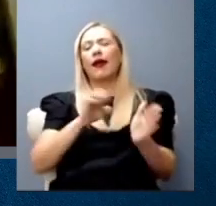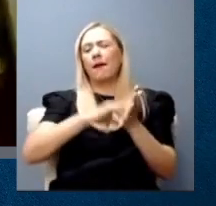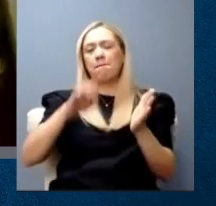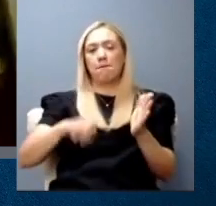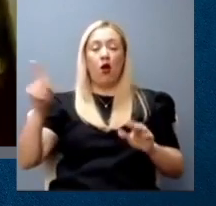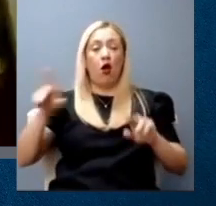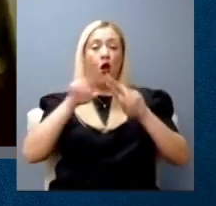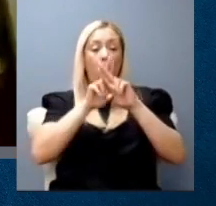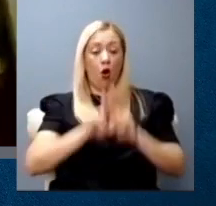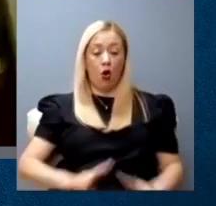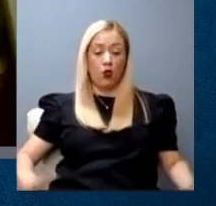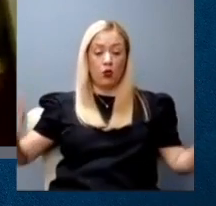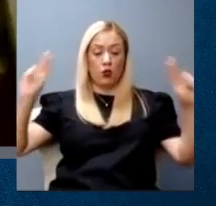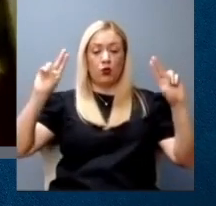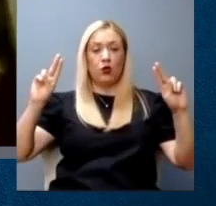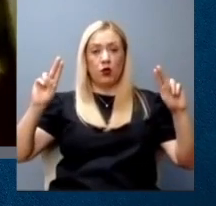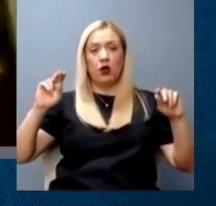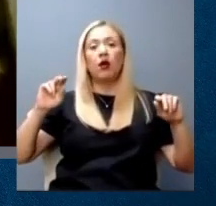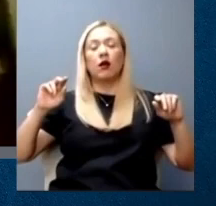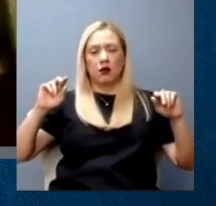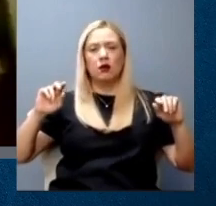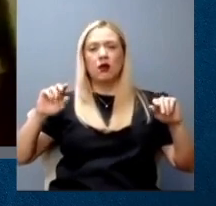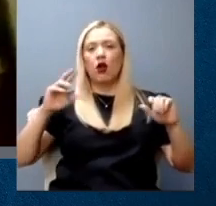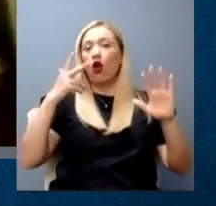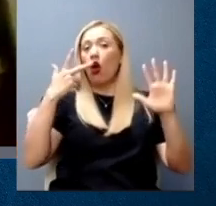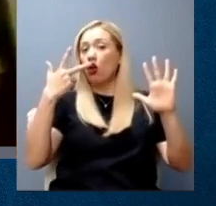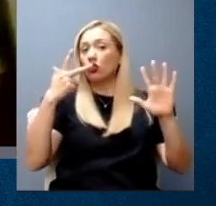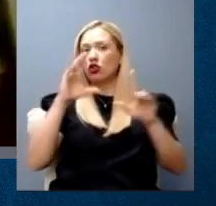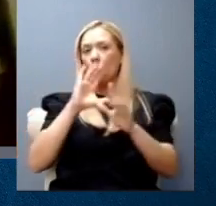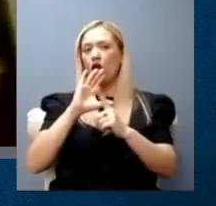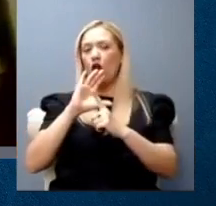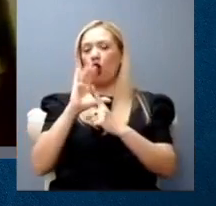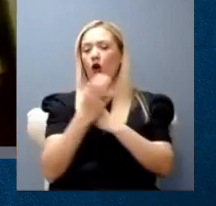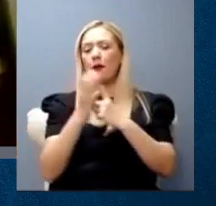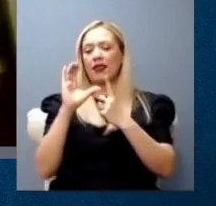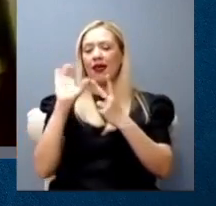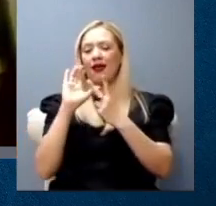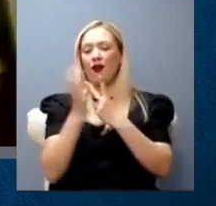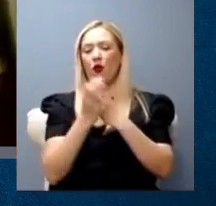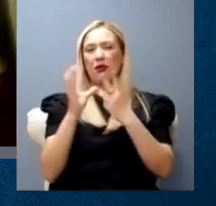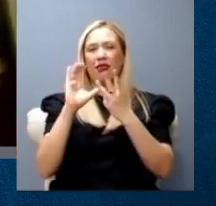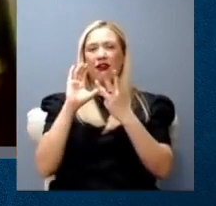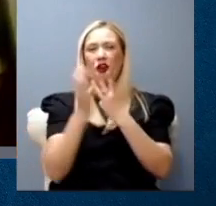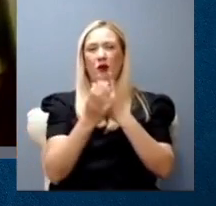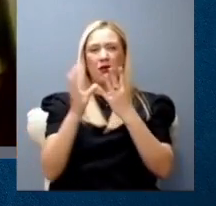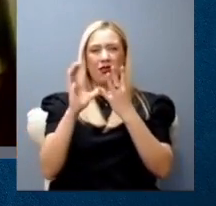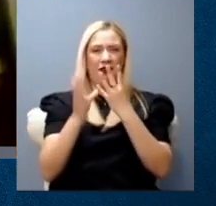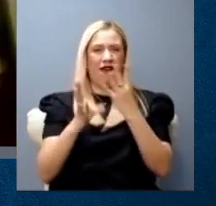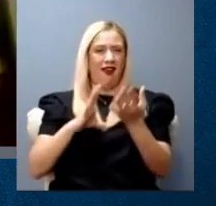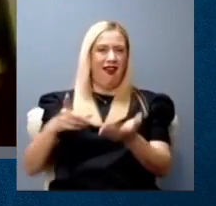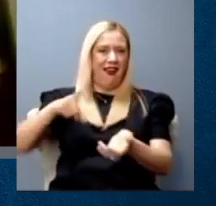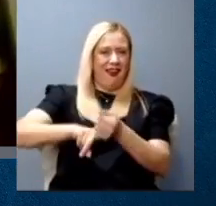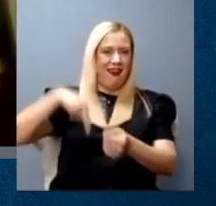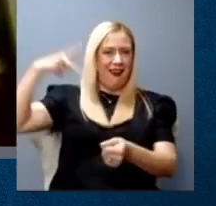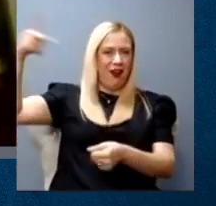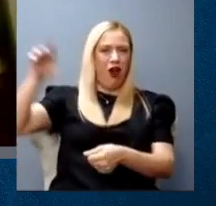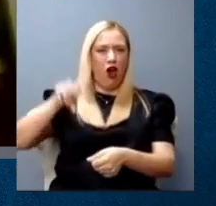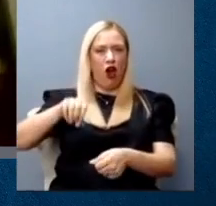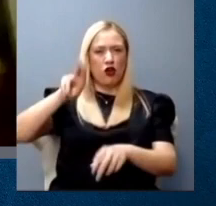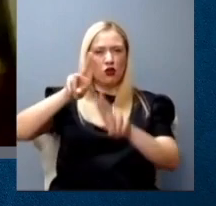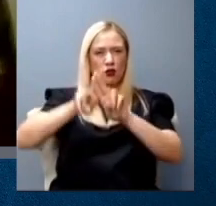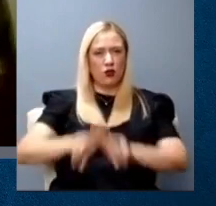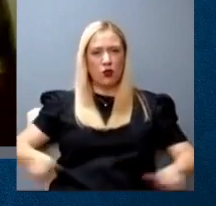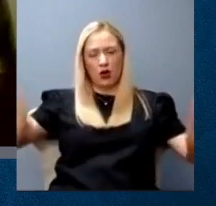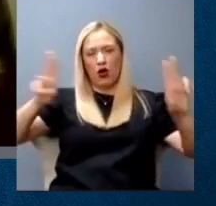Naciones Unidas, esa es la competencia de los 8 comités de las Naciones Unidas que relativos a 8 convenciones